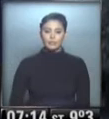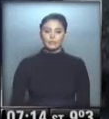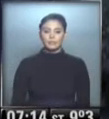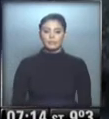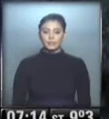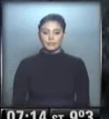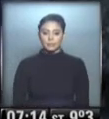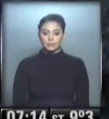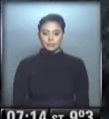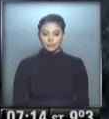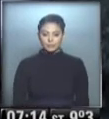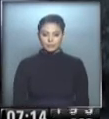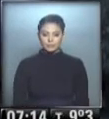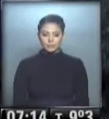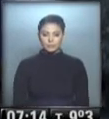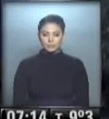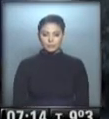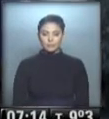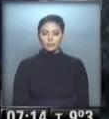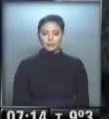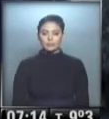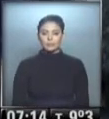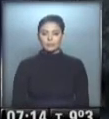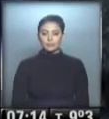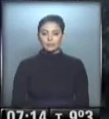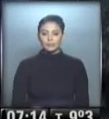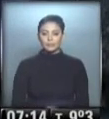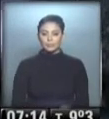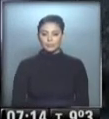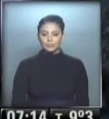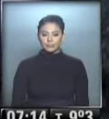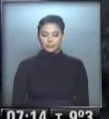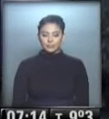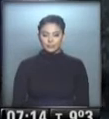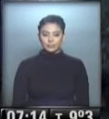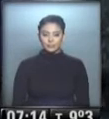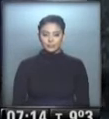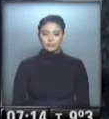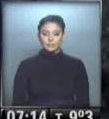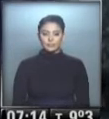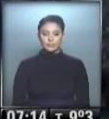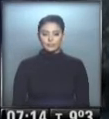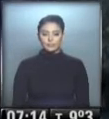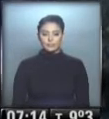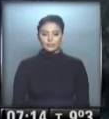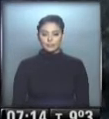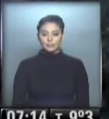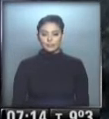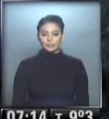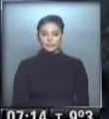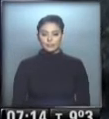electrónica provocaron indignación y repudio en ambos sectores de la opinión pública